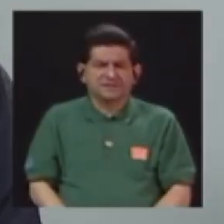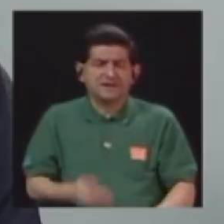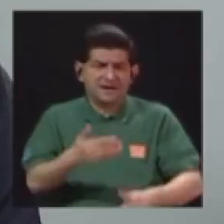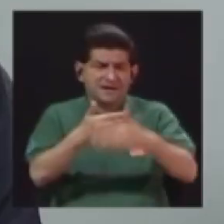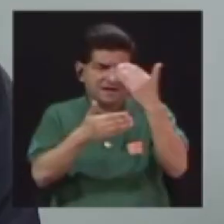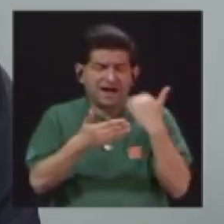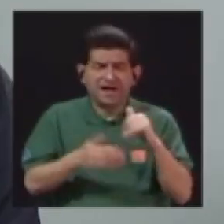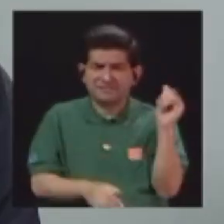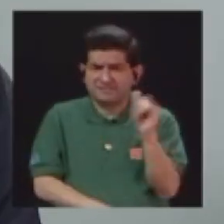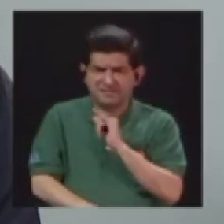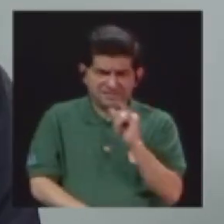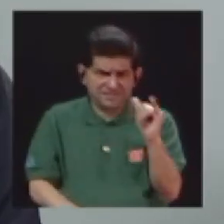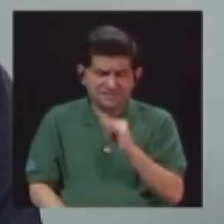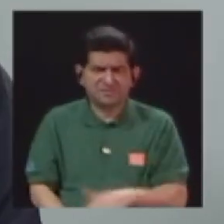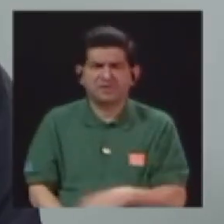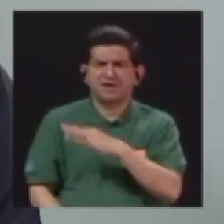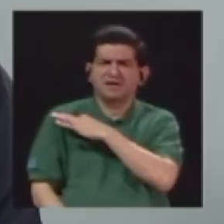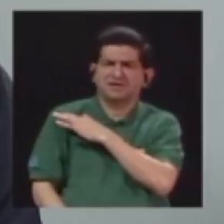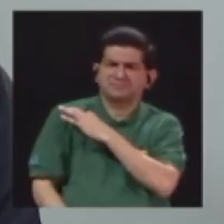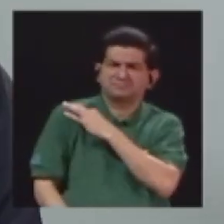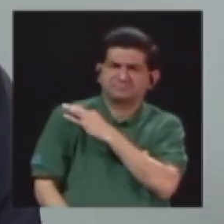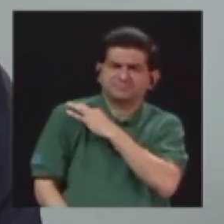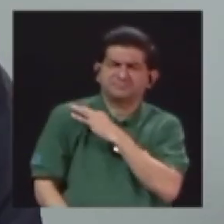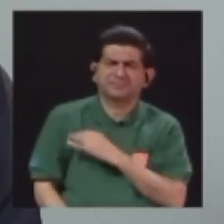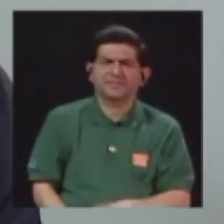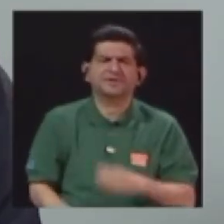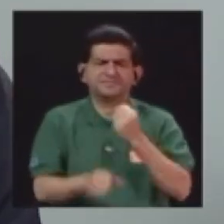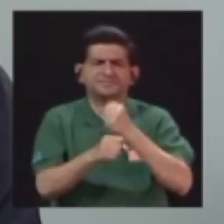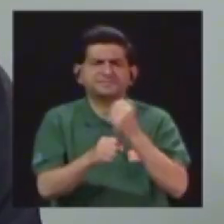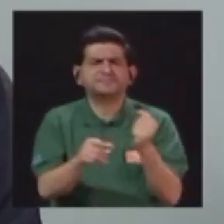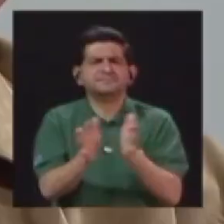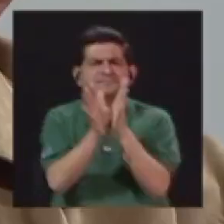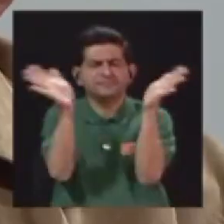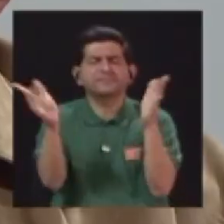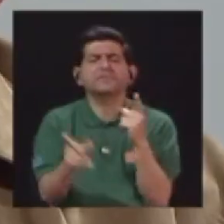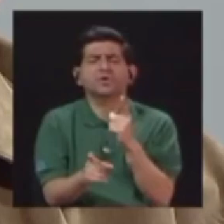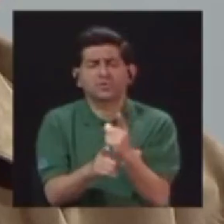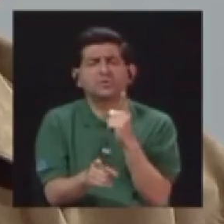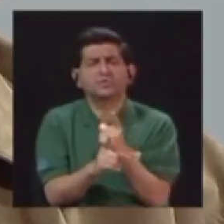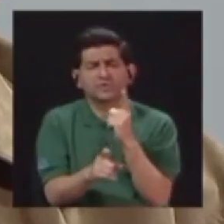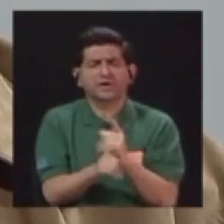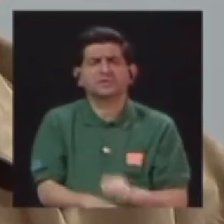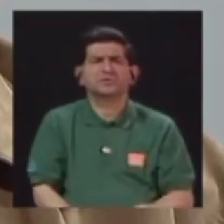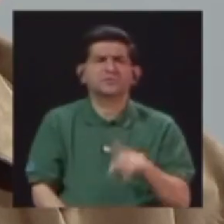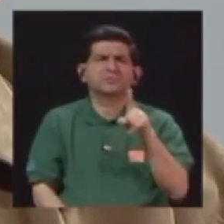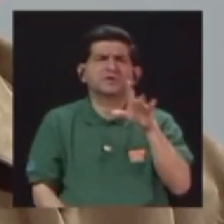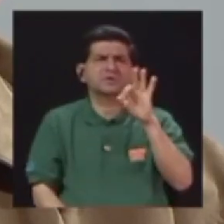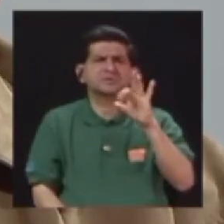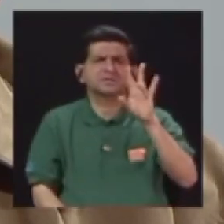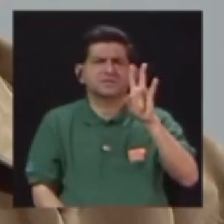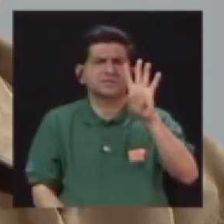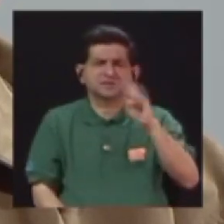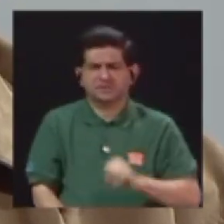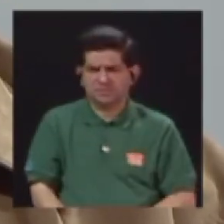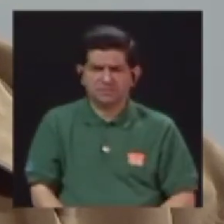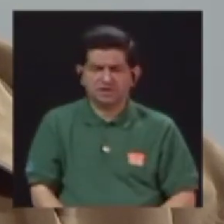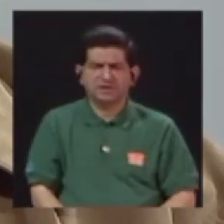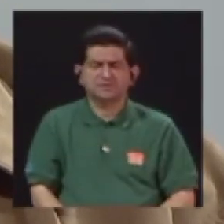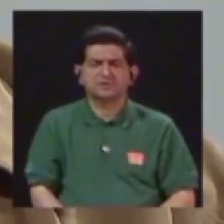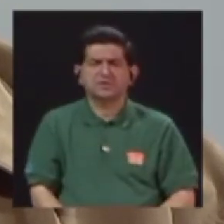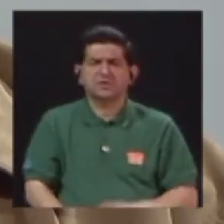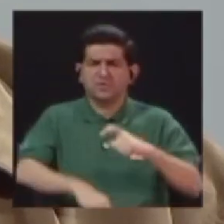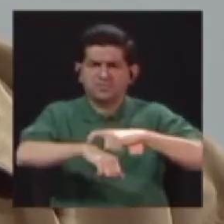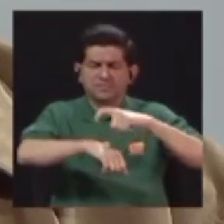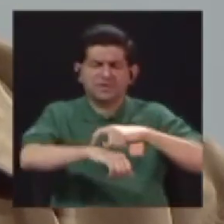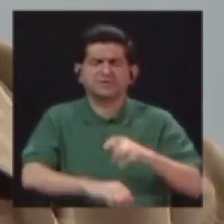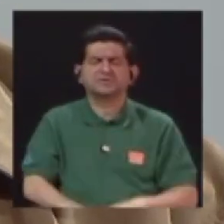antes de que también fuera invitado a los puestos públicos. Efectivamente, en 1974, cuando don Daniel